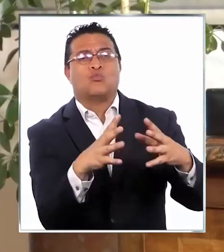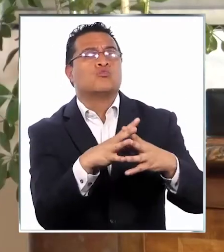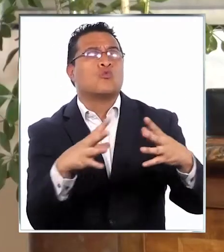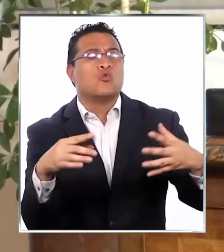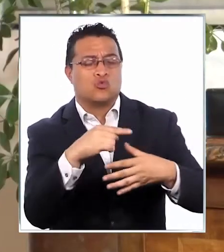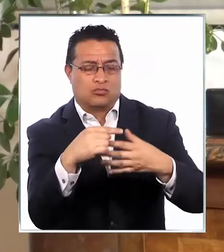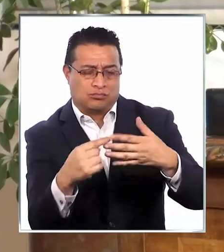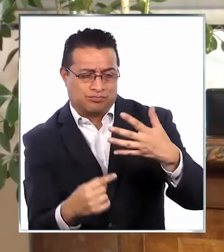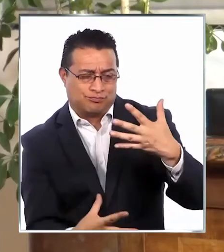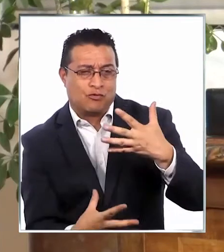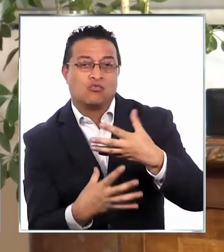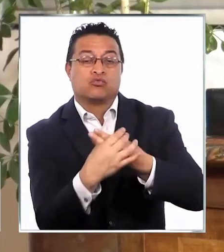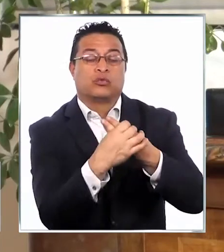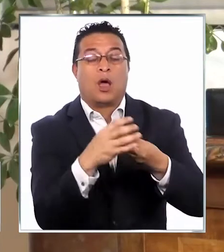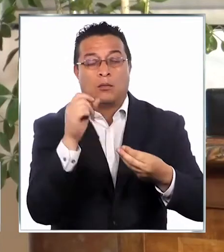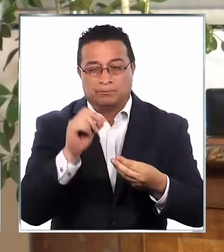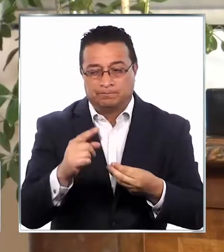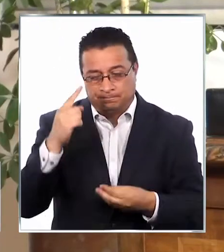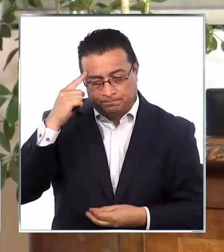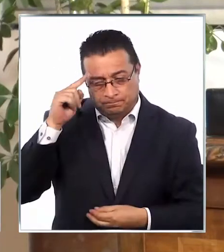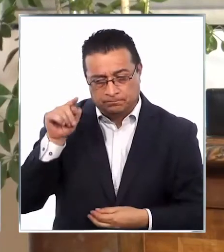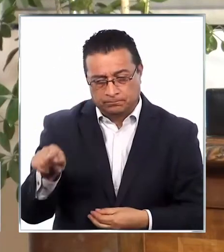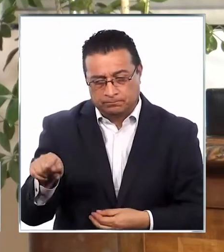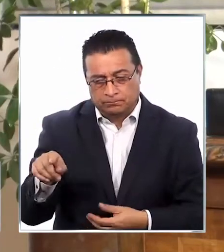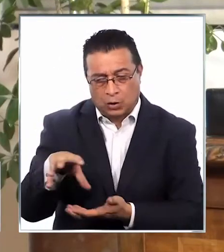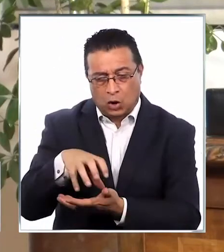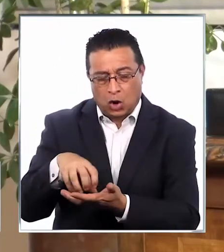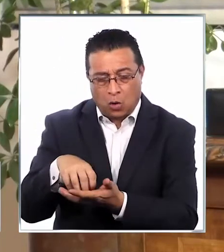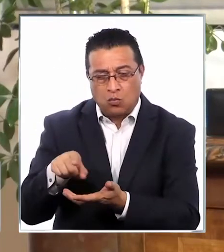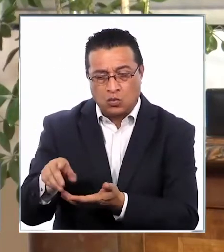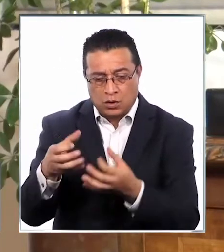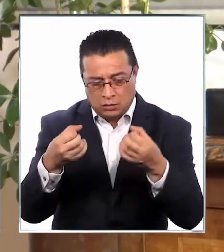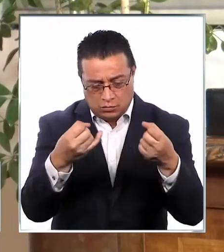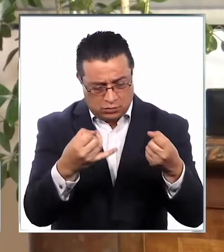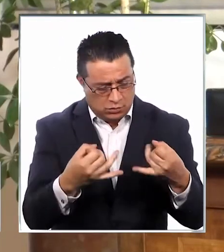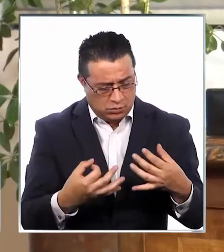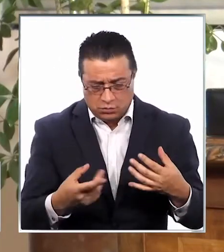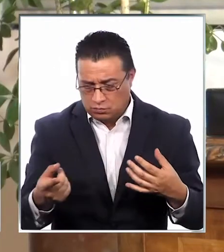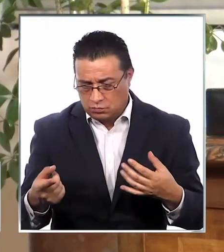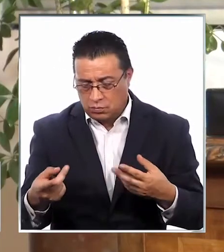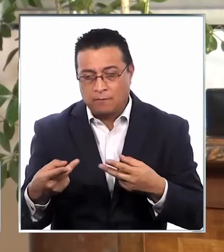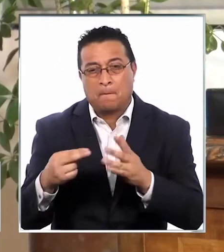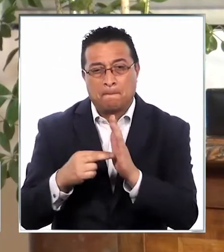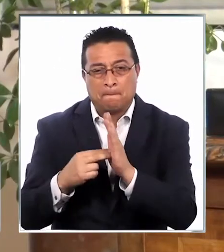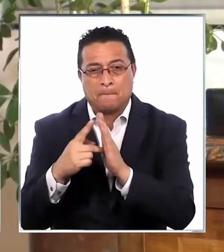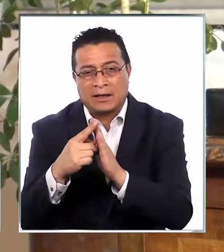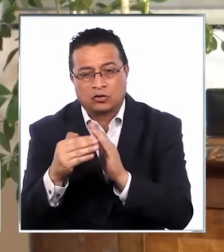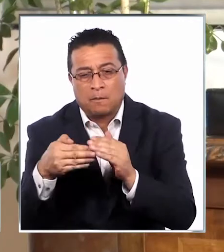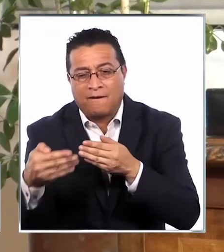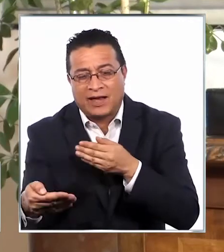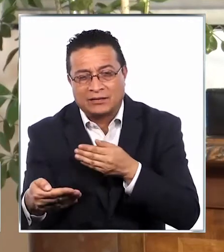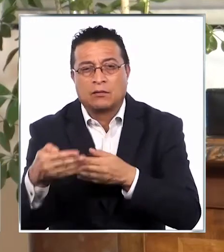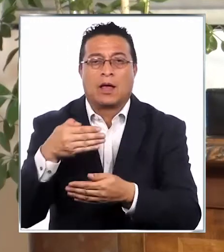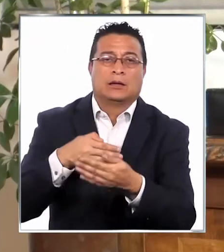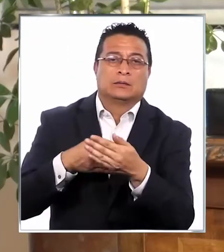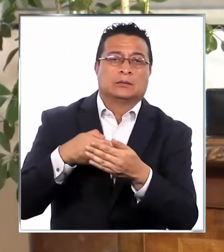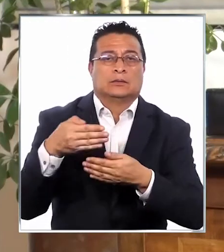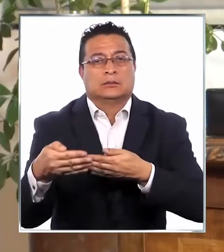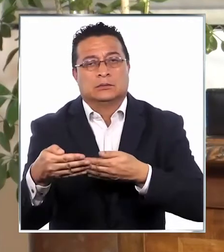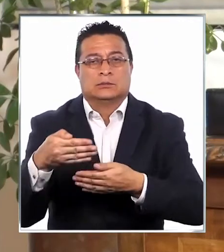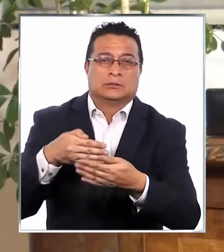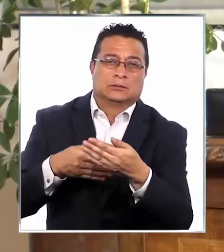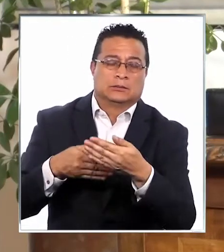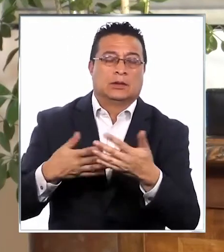de factores para determinar si una comuna puede avanzar o puede retroceder.